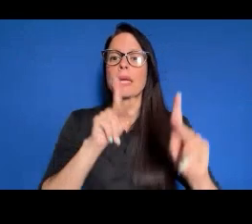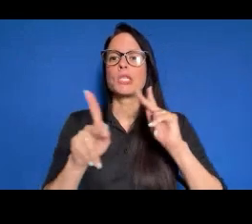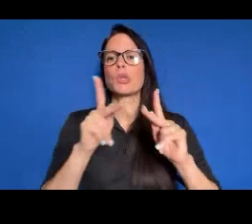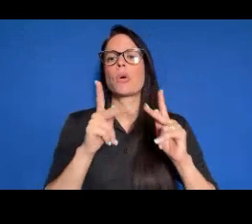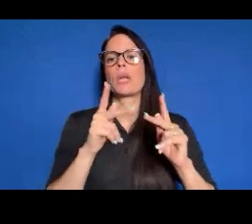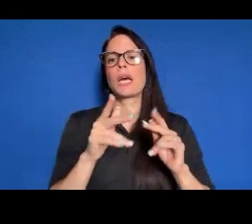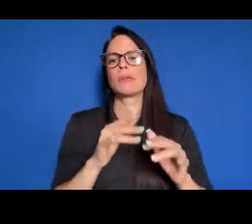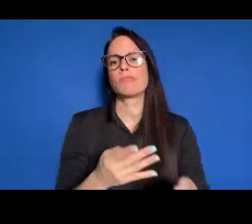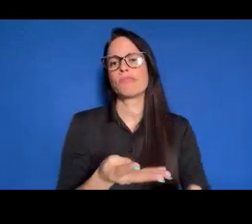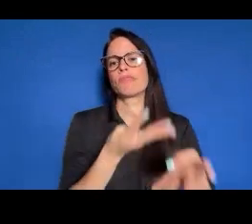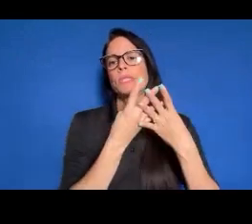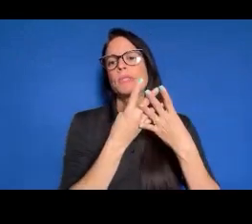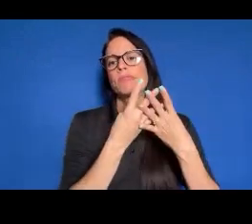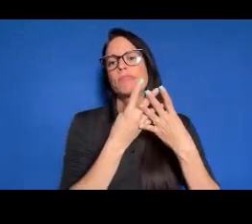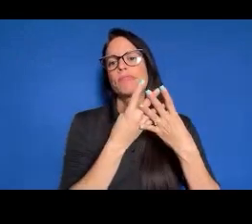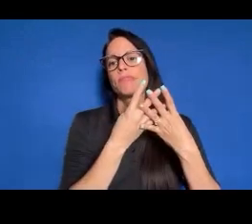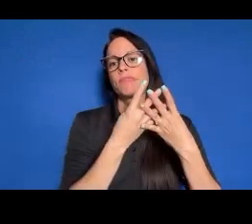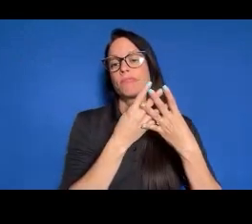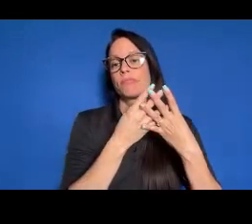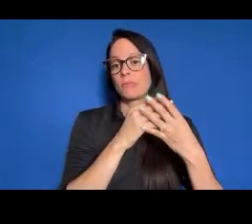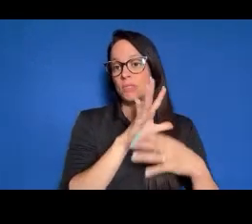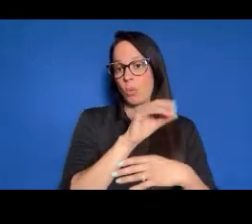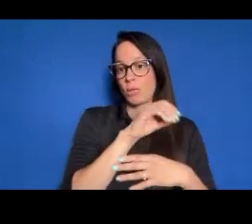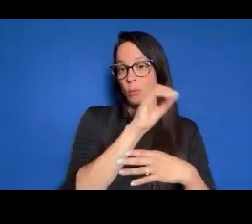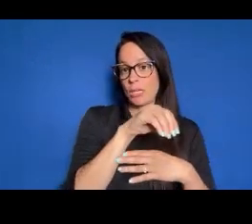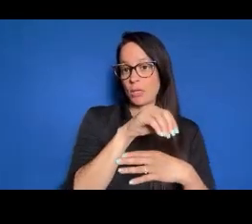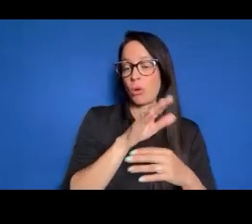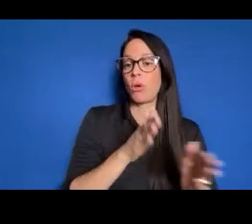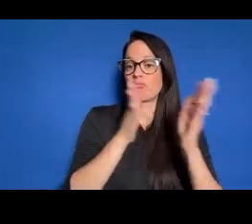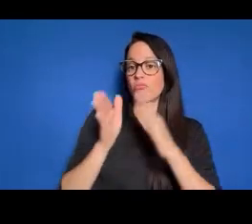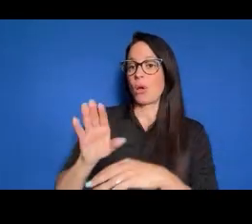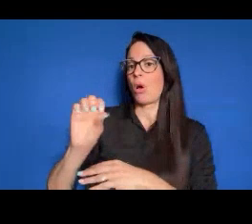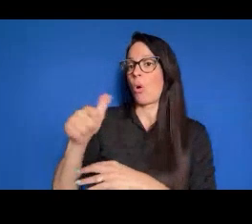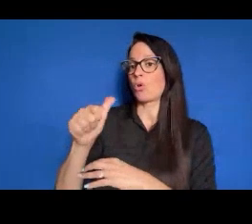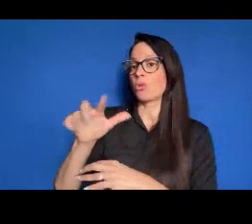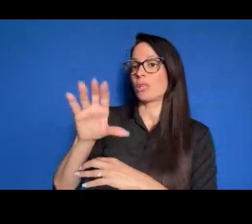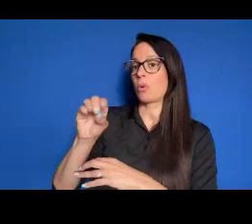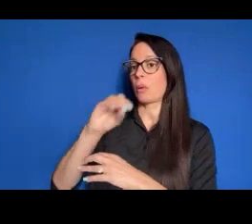otro 50% estaba dividido entre,